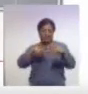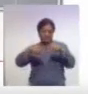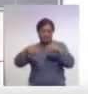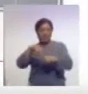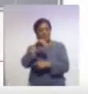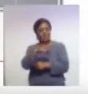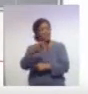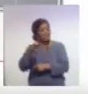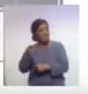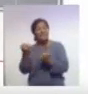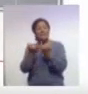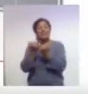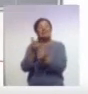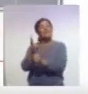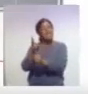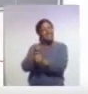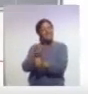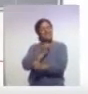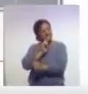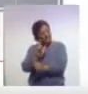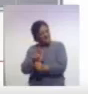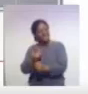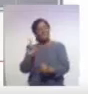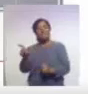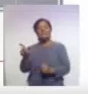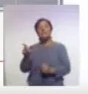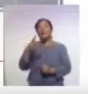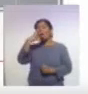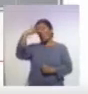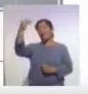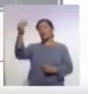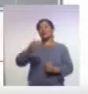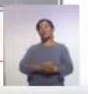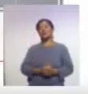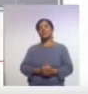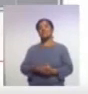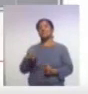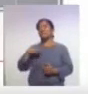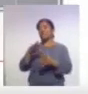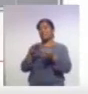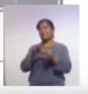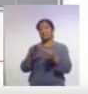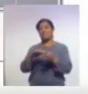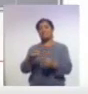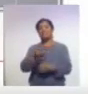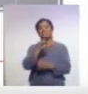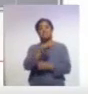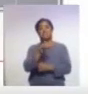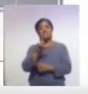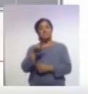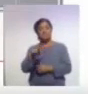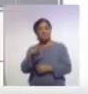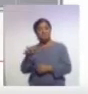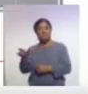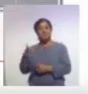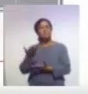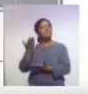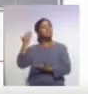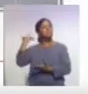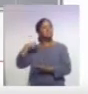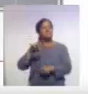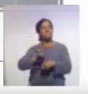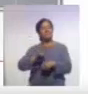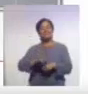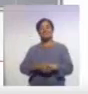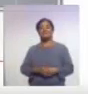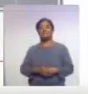MX, y además tendremos invitadas especiales, algunas jugadoras, las Coyotas, quienes nos hablarán de ese campeonato sub-17 recién obtenido en pasados días.